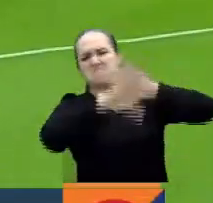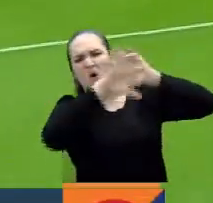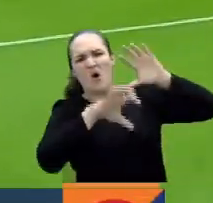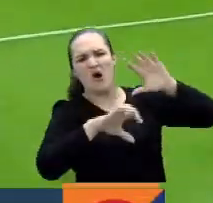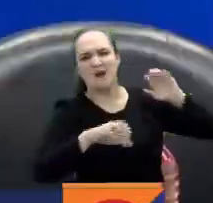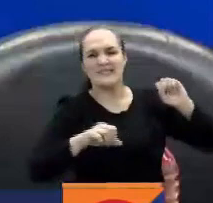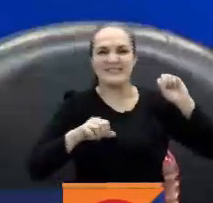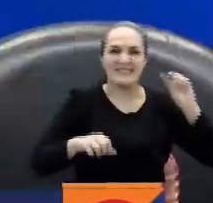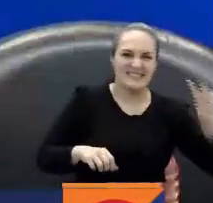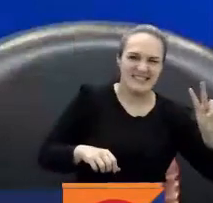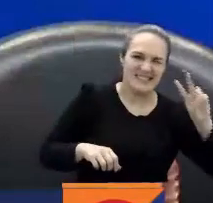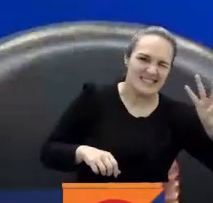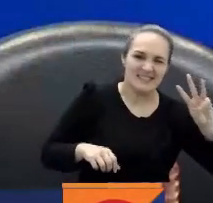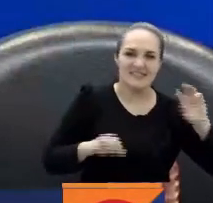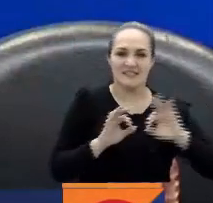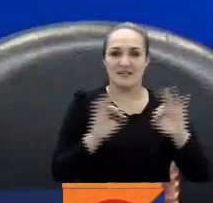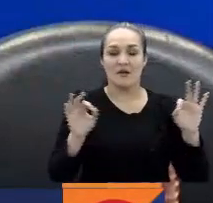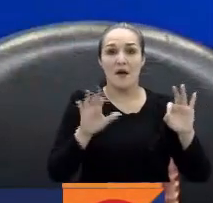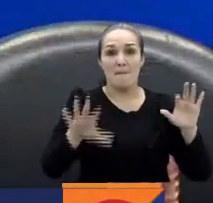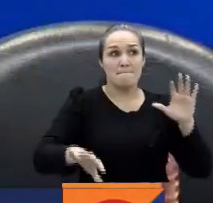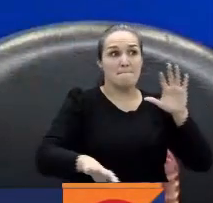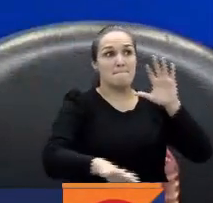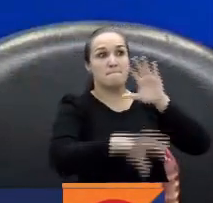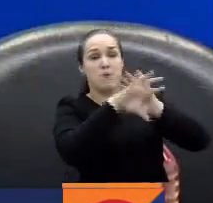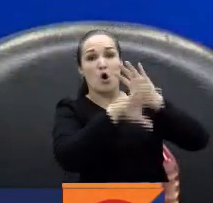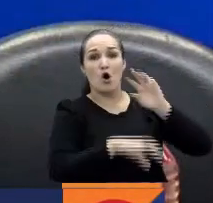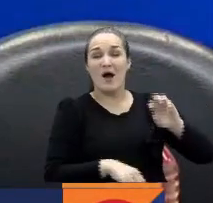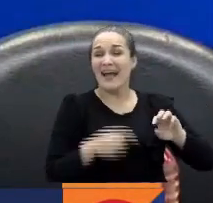Diego Noboa. Noboa tapa ese 3-1.